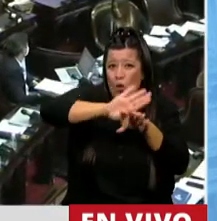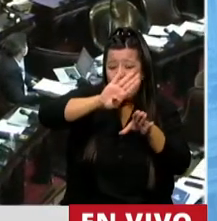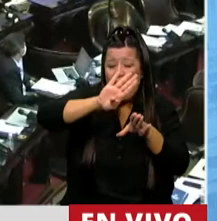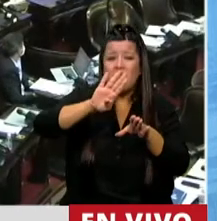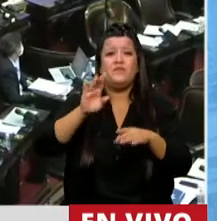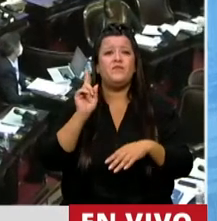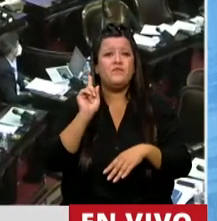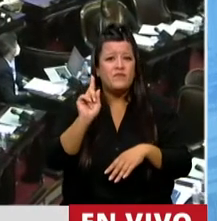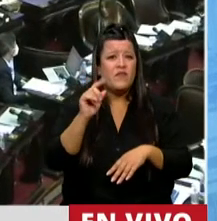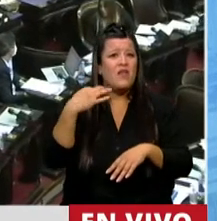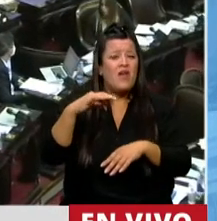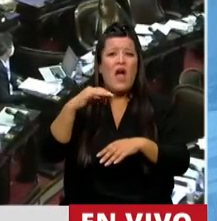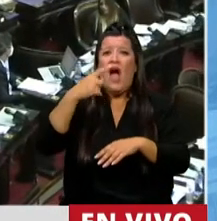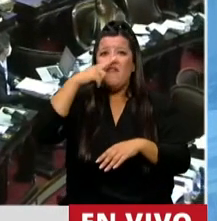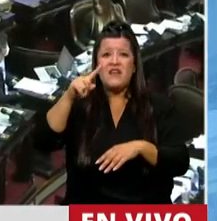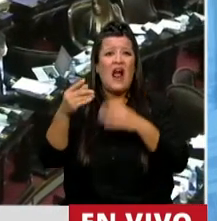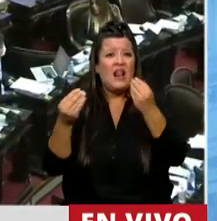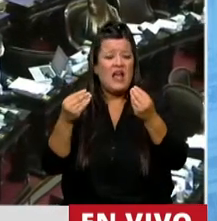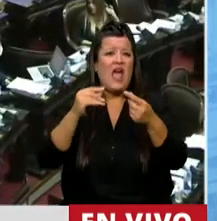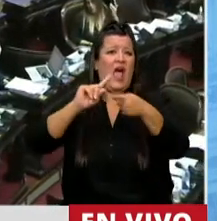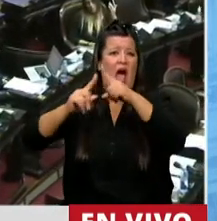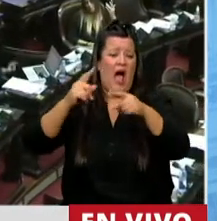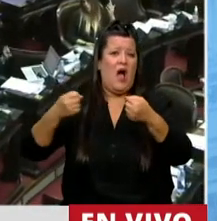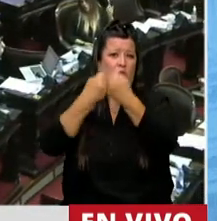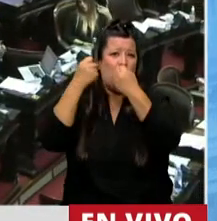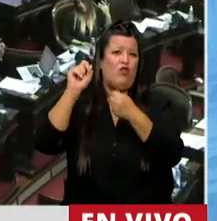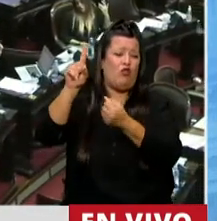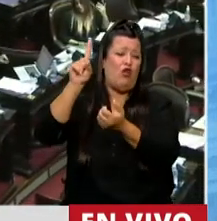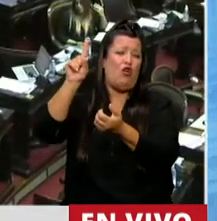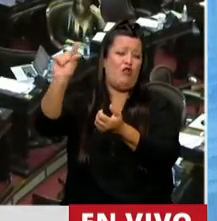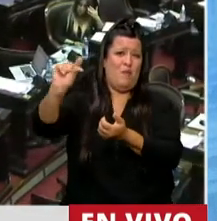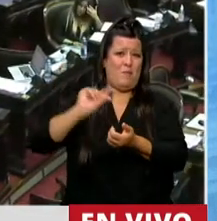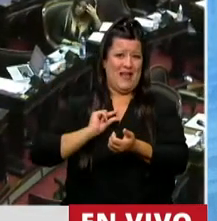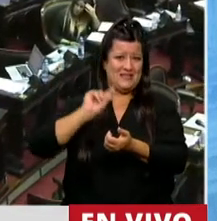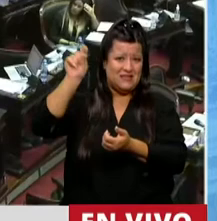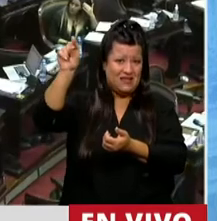pago con lo que finalmente fue un acuerdo con los acreedores privados, los